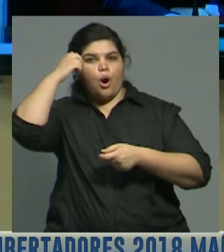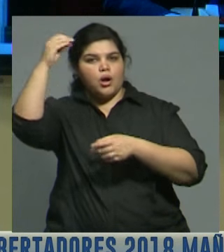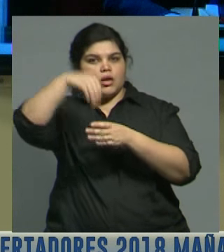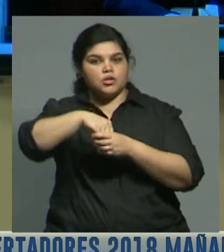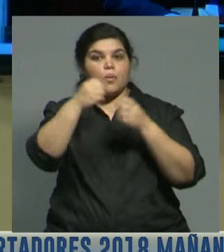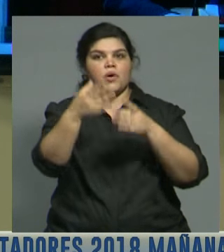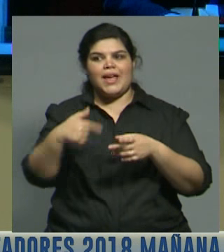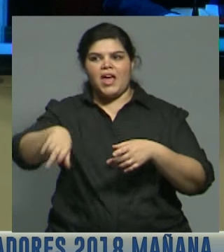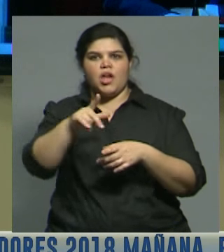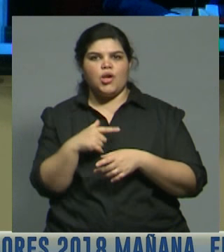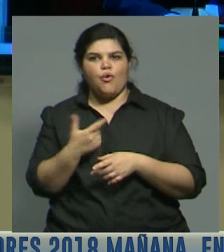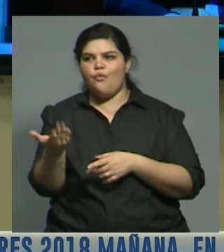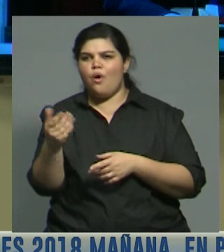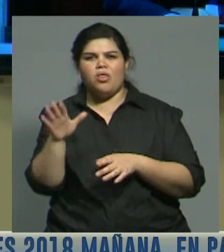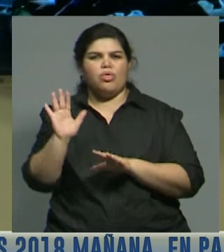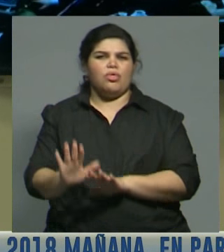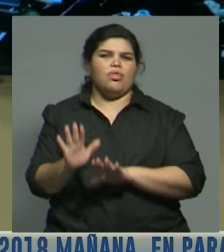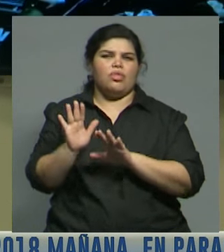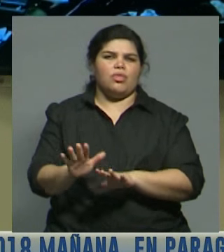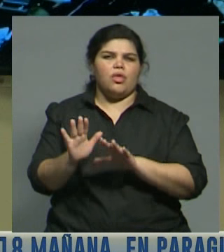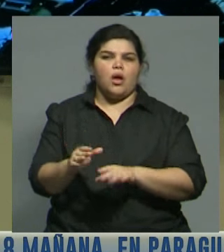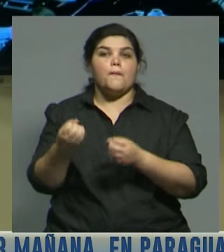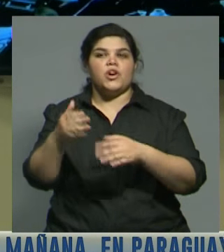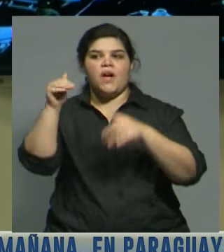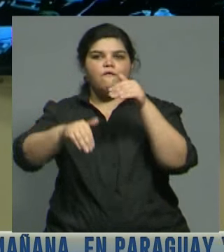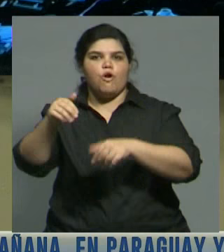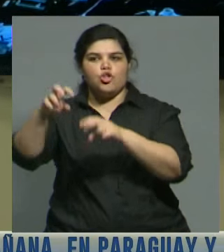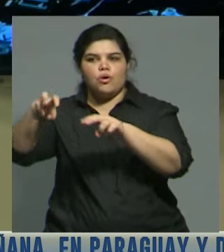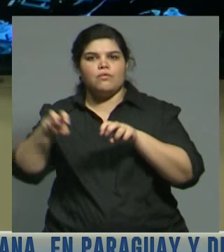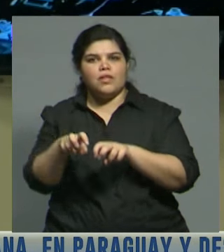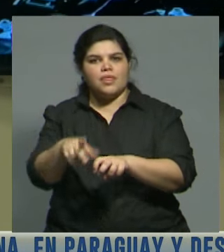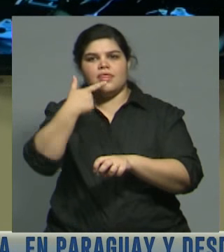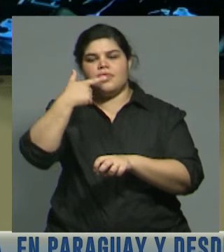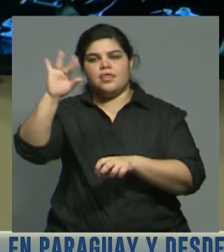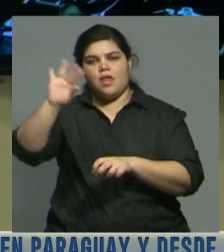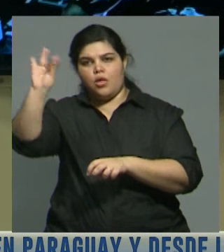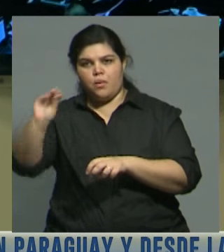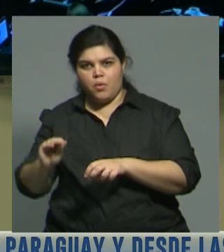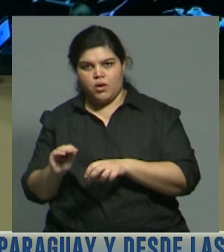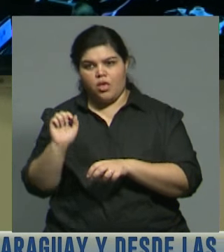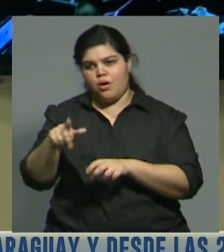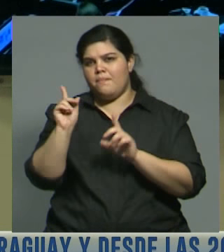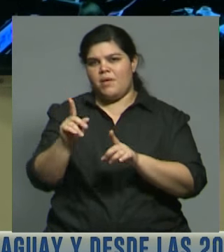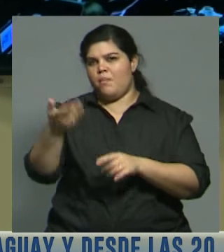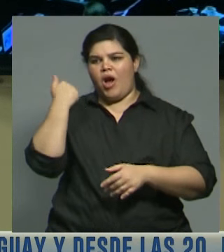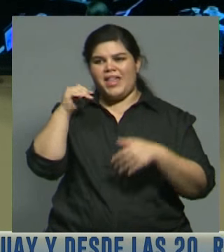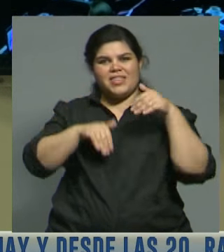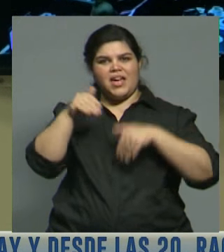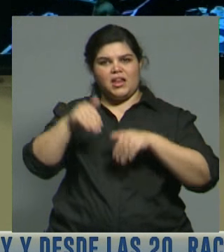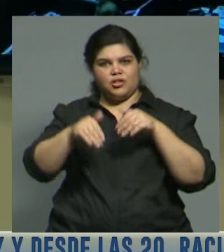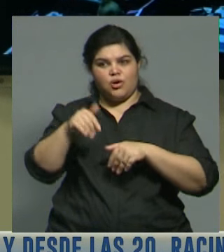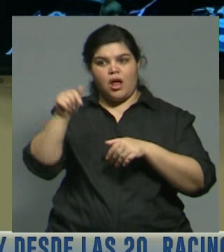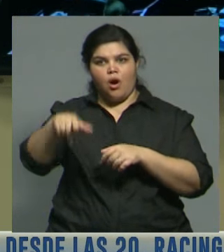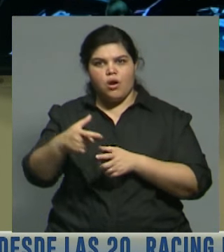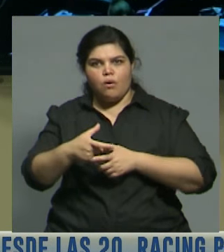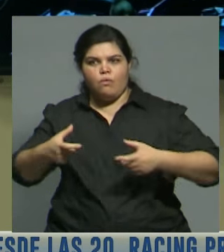posición de debilidad en términos de cantidad de votos y de bancas dentro del Congreso previo a las elecciones que tuvimos hace un par de semanas. Claro. ¿No? Ahora